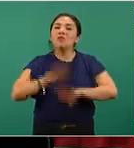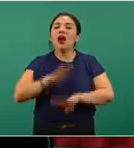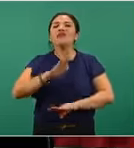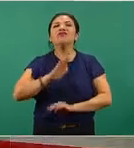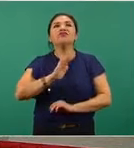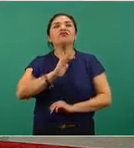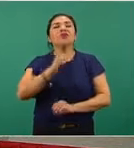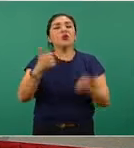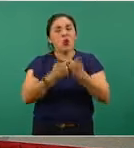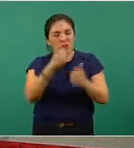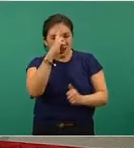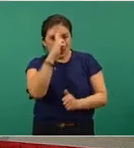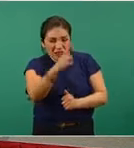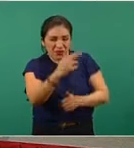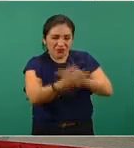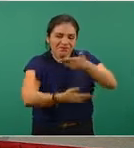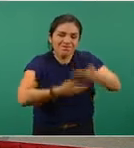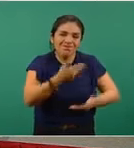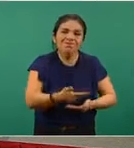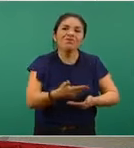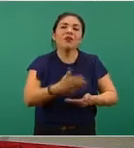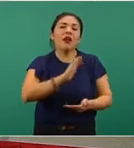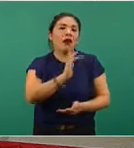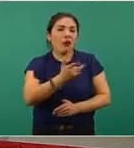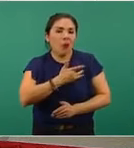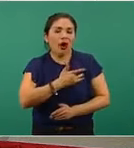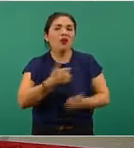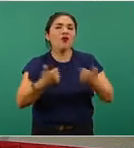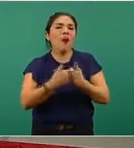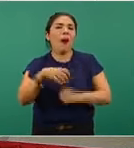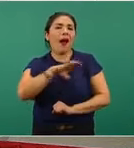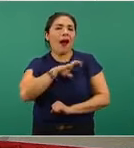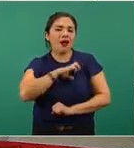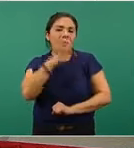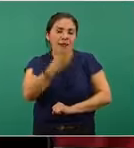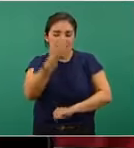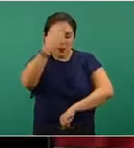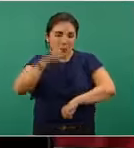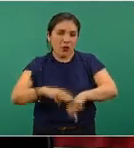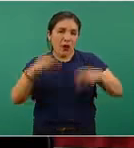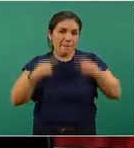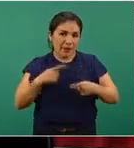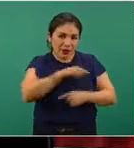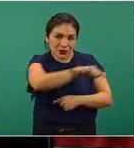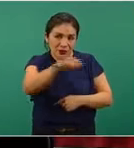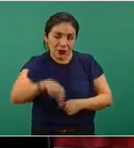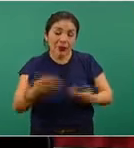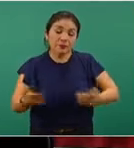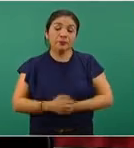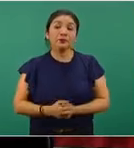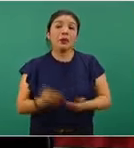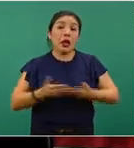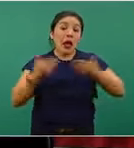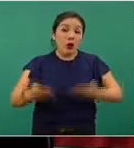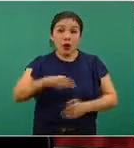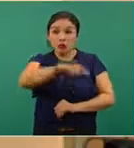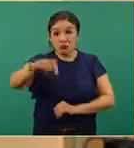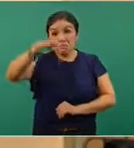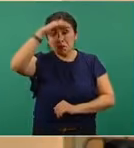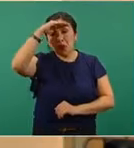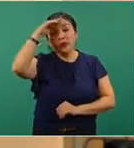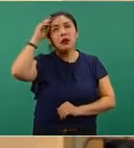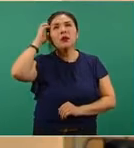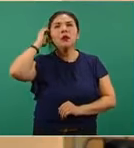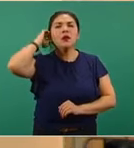honrar con respeto y cariño la memoria de estas personas. Ahora, si consideramos